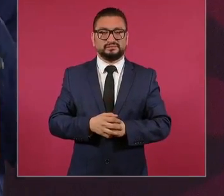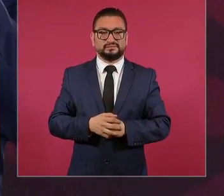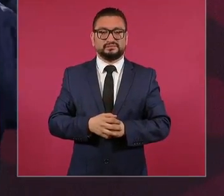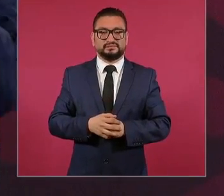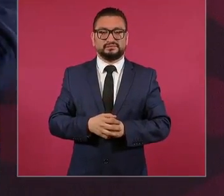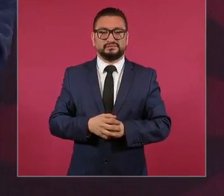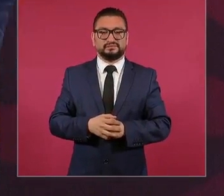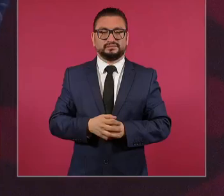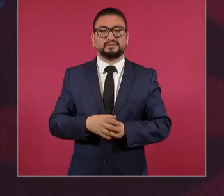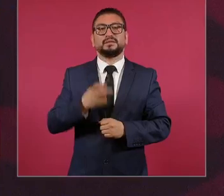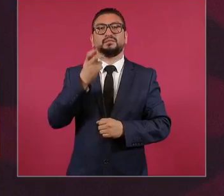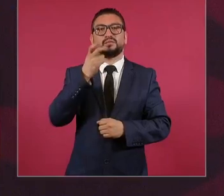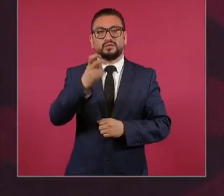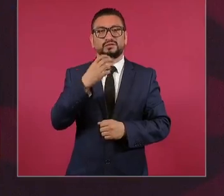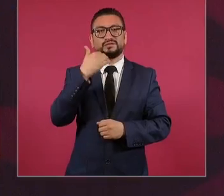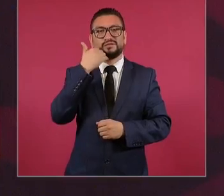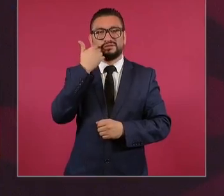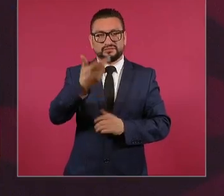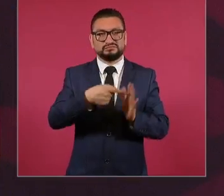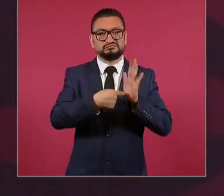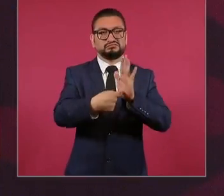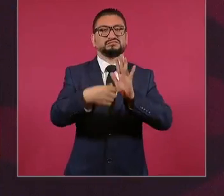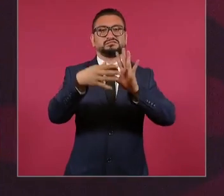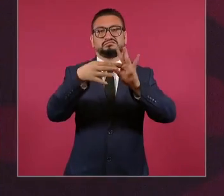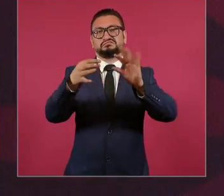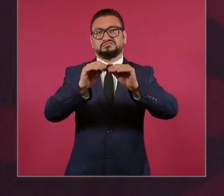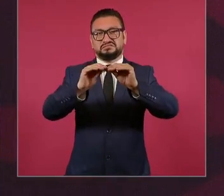queríamos aclarar.